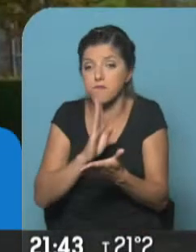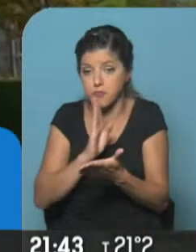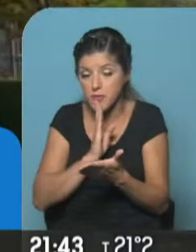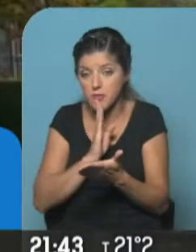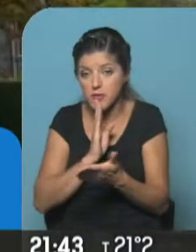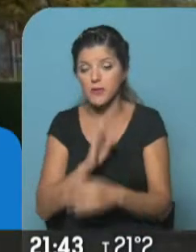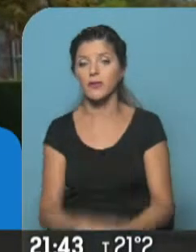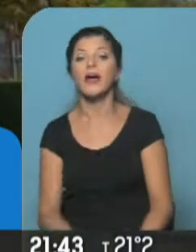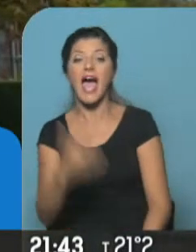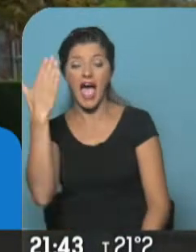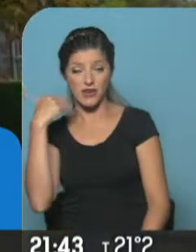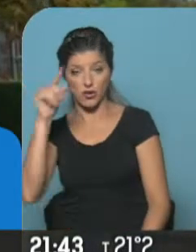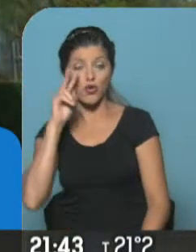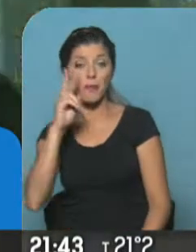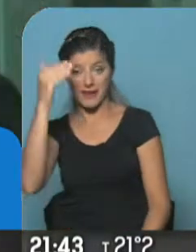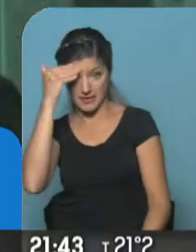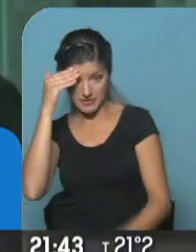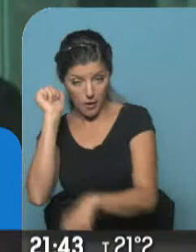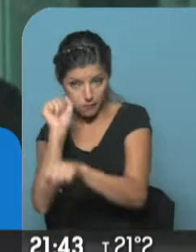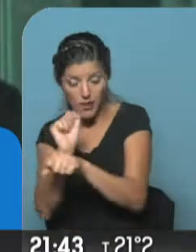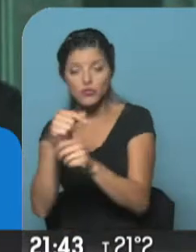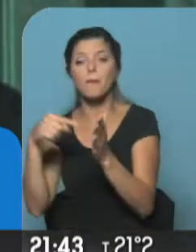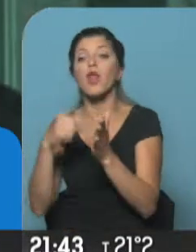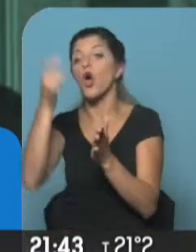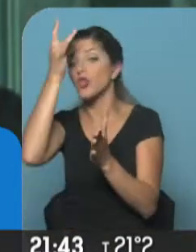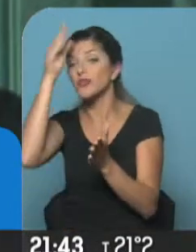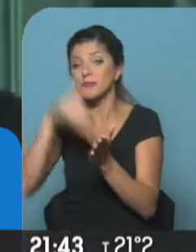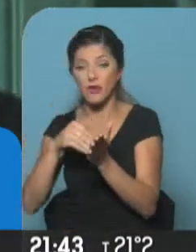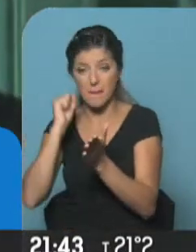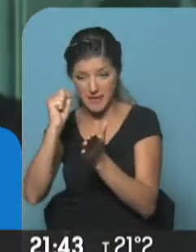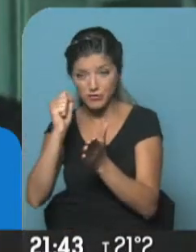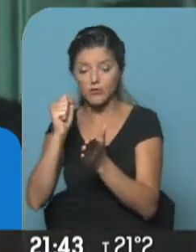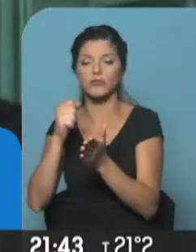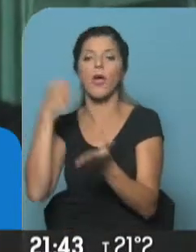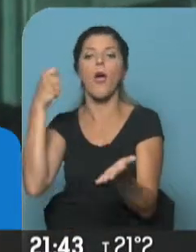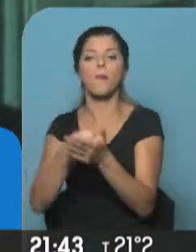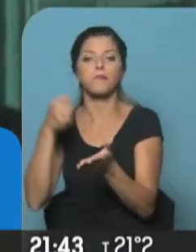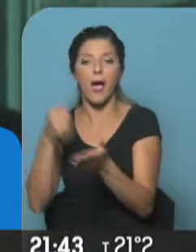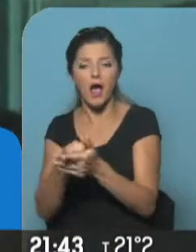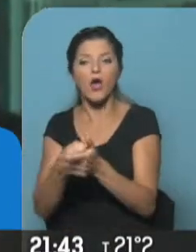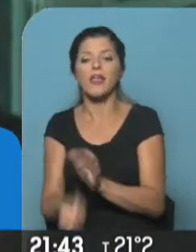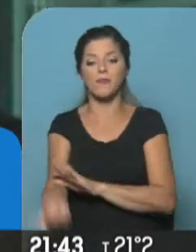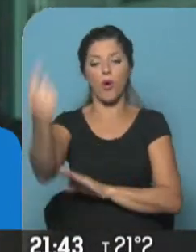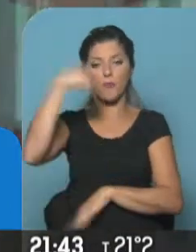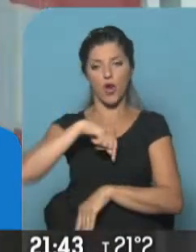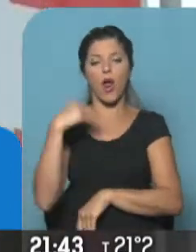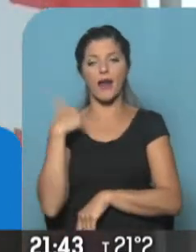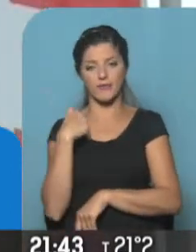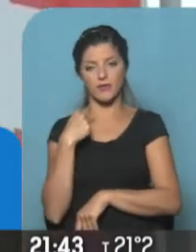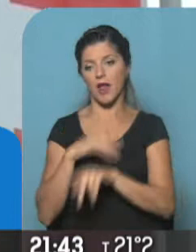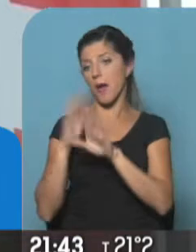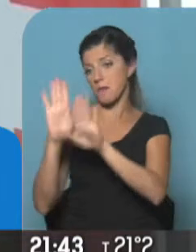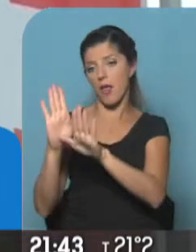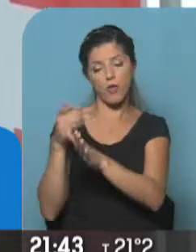pero abonaron 12 millones de pesos de fianza para aguardar el juicio en su casa en la Argentina por la investigación sobre delitos del